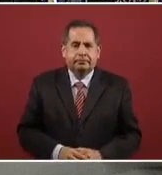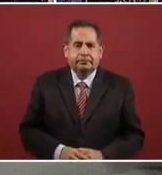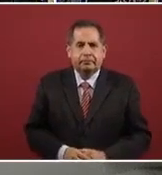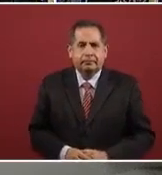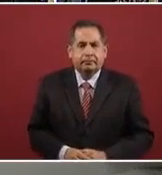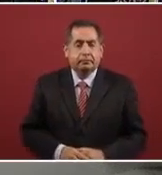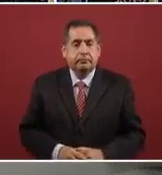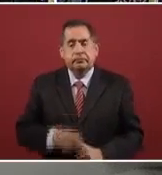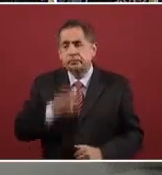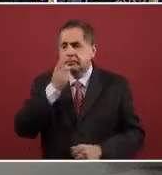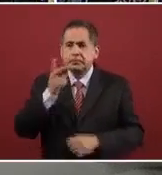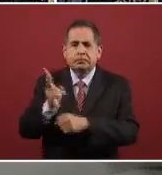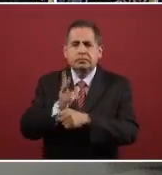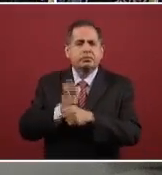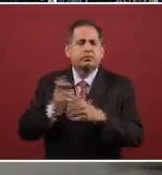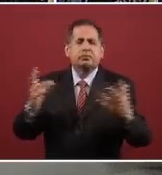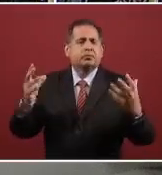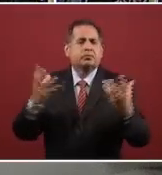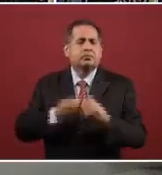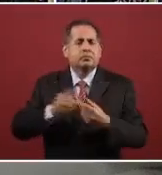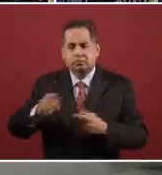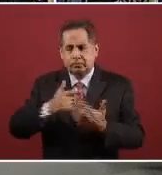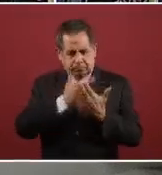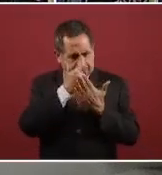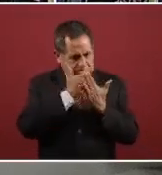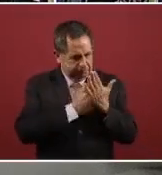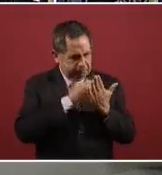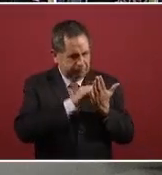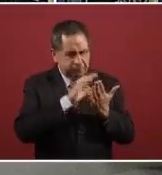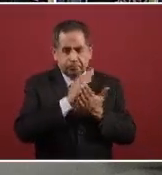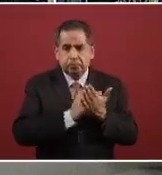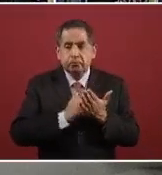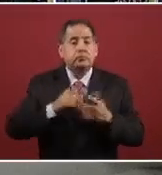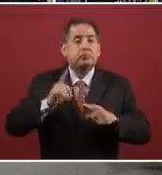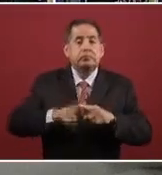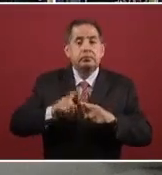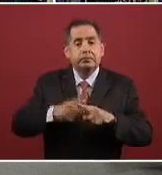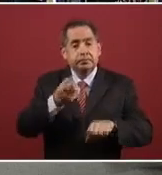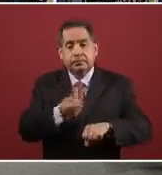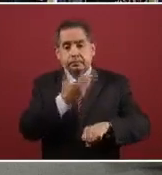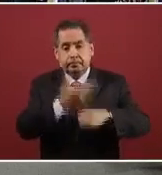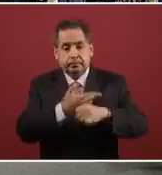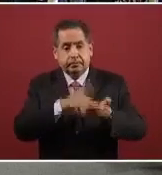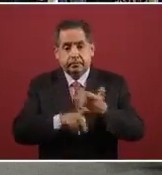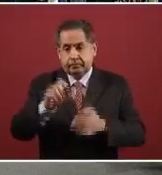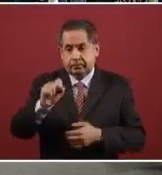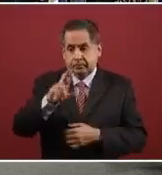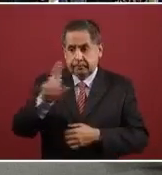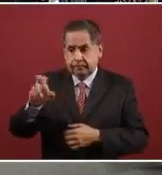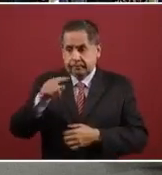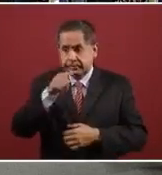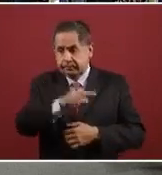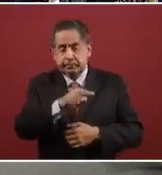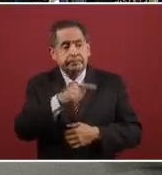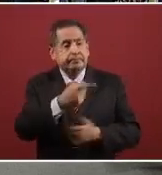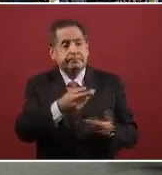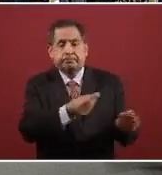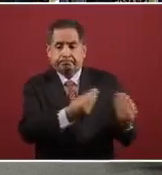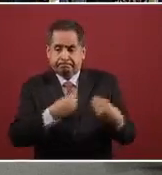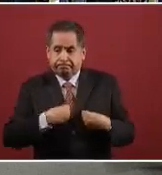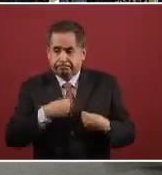Que asistirán, ¿cuál será el total de invitados? Estamos terminando la lista porque por un lado está la Secretaría de Relaciones Exteriores dándonos el